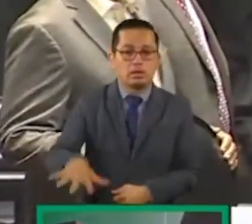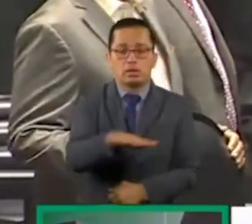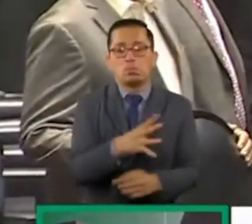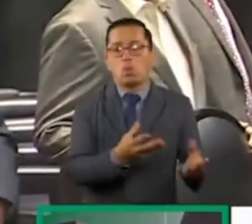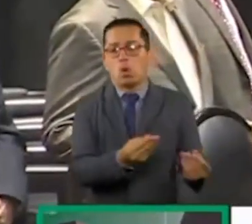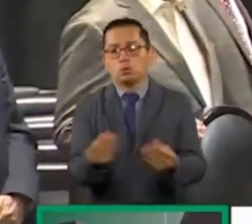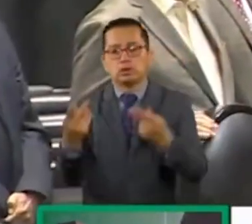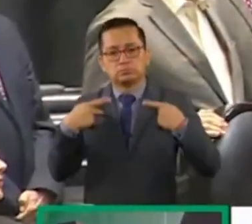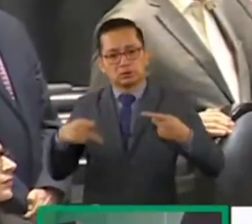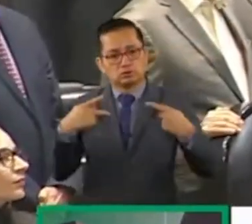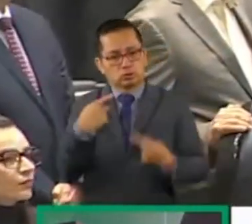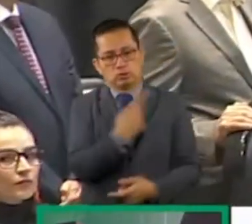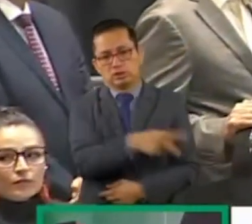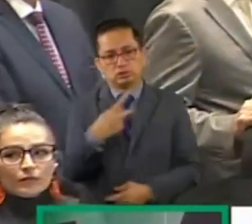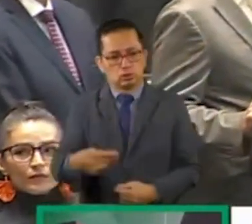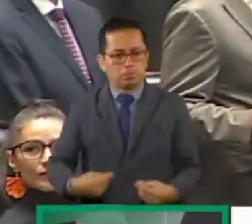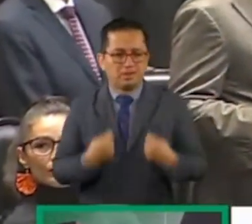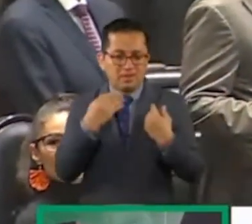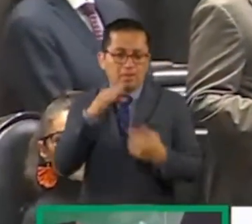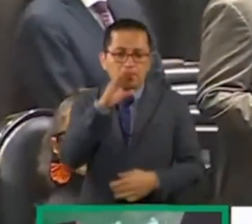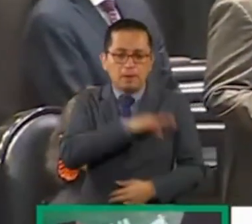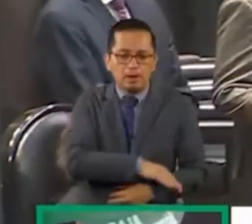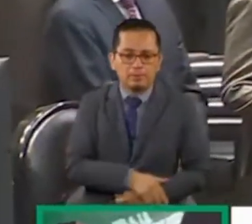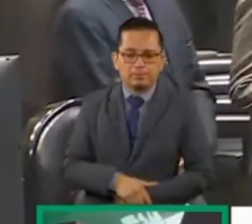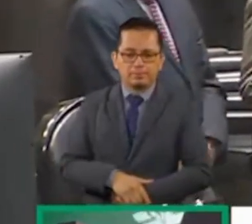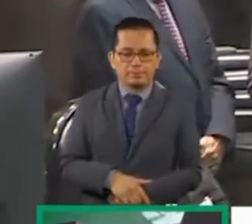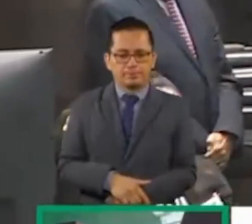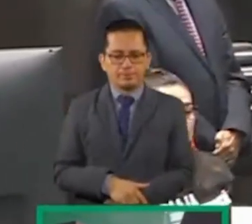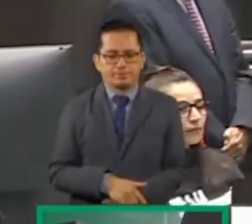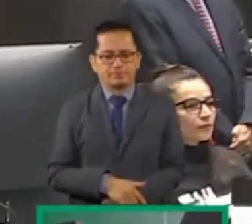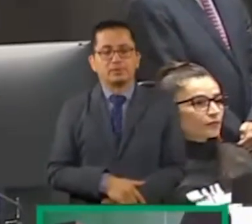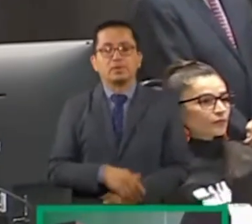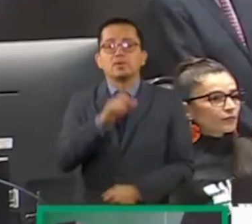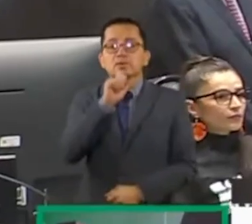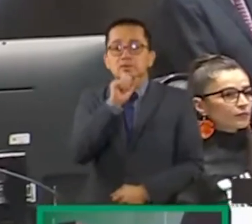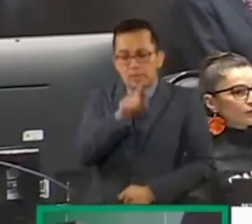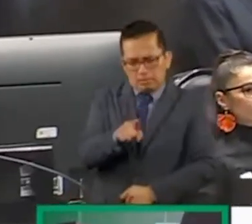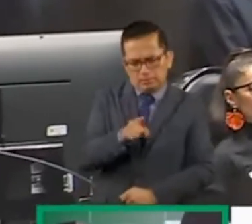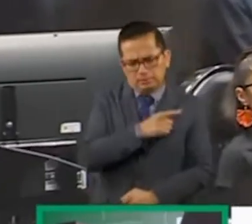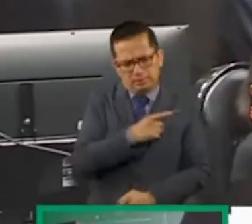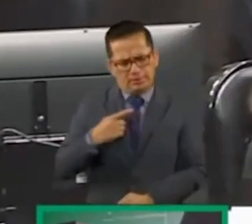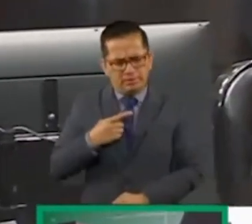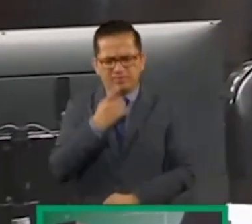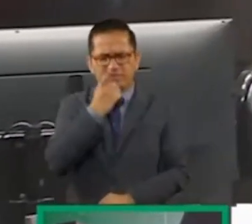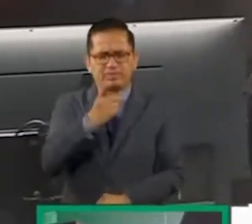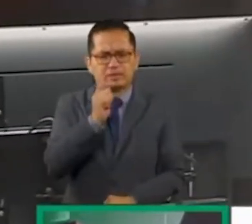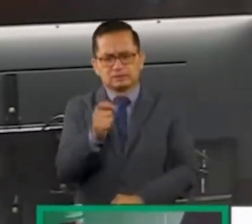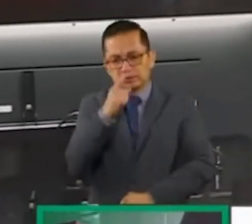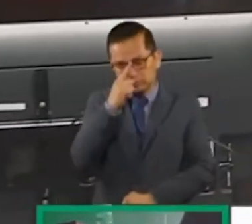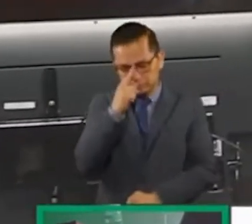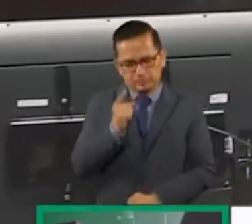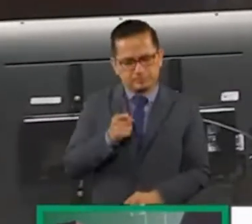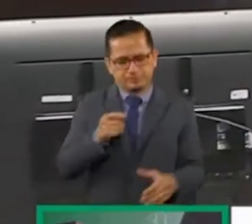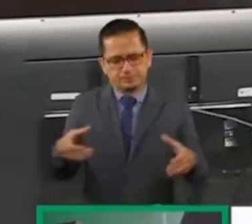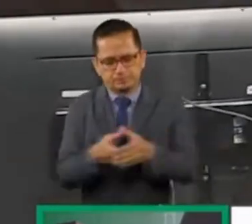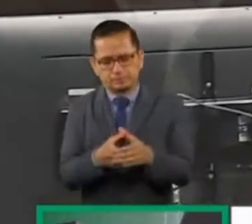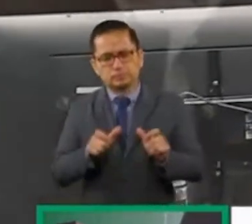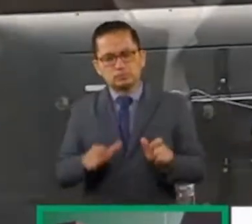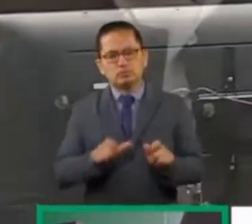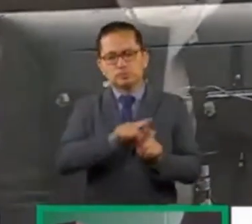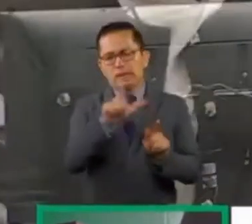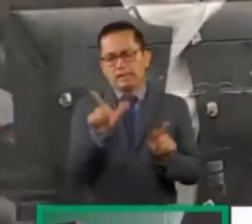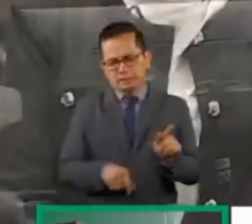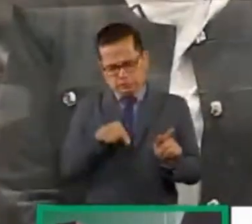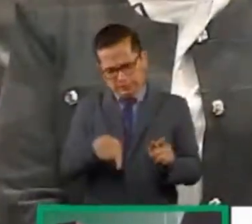de mexicanos. Resulta mencionar también que el personal militar y naval que integra actualmente la Guardia Nacional para